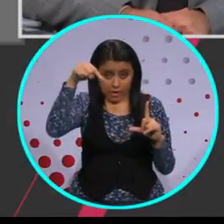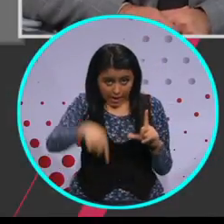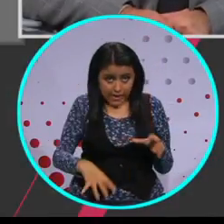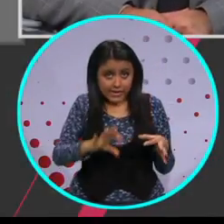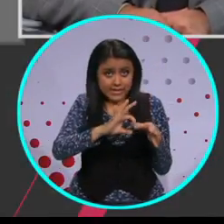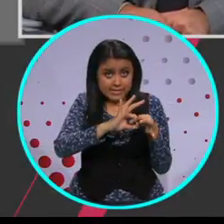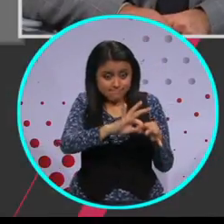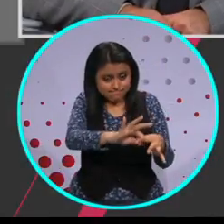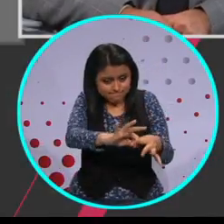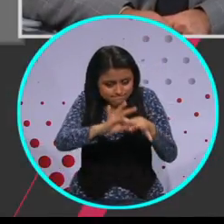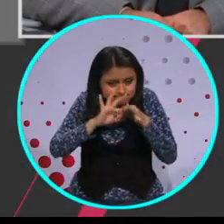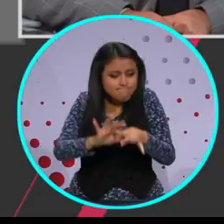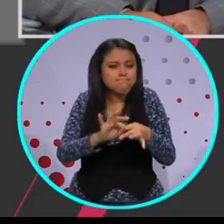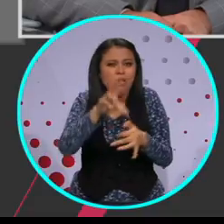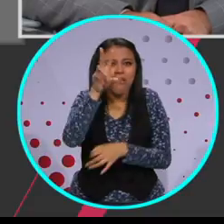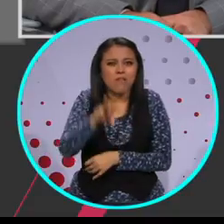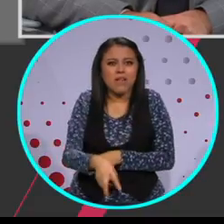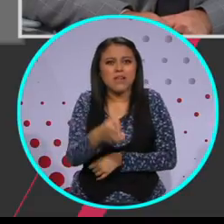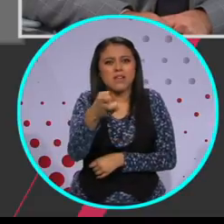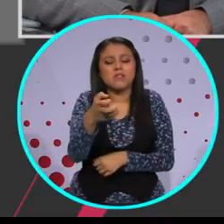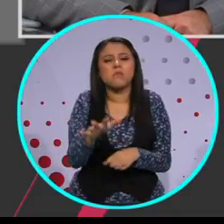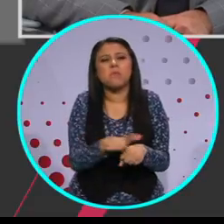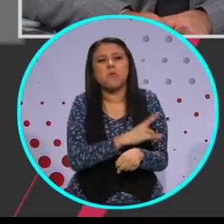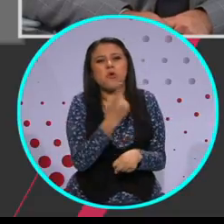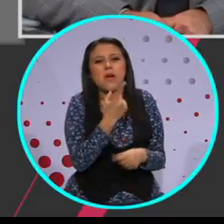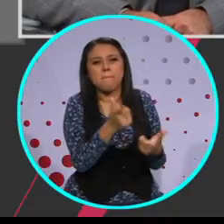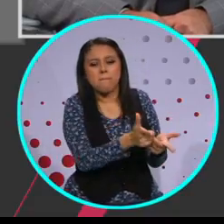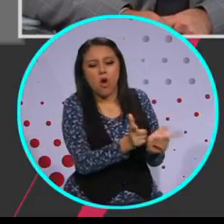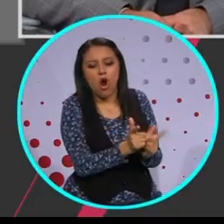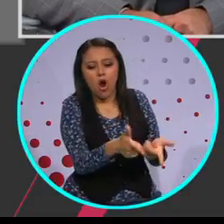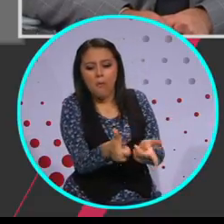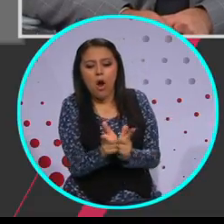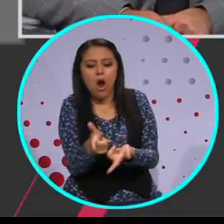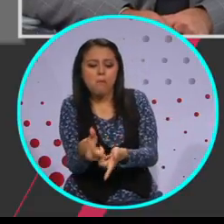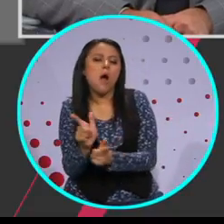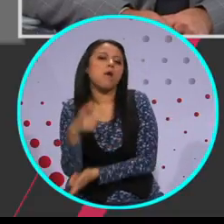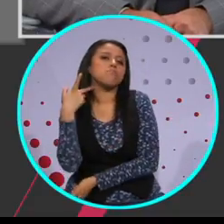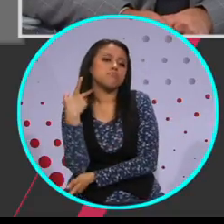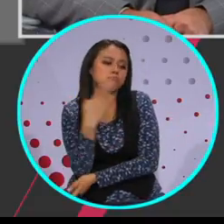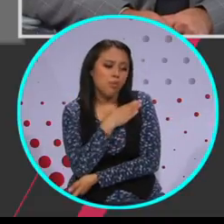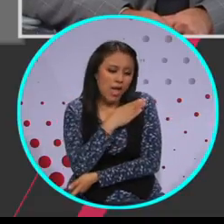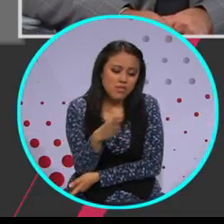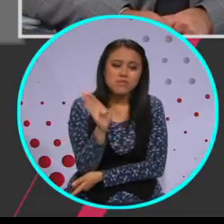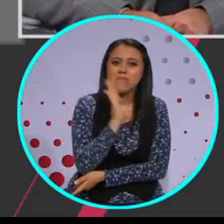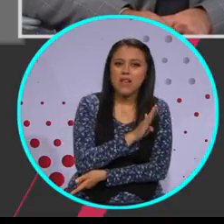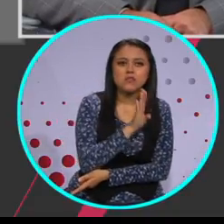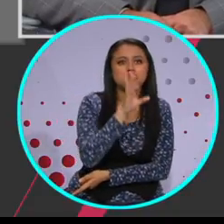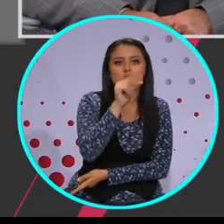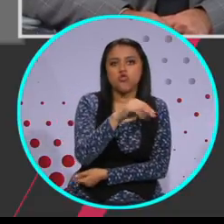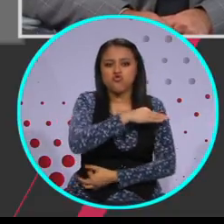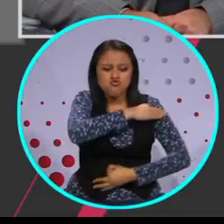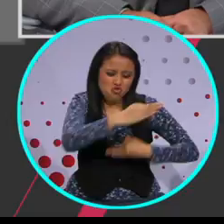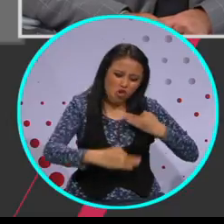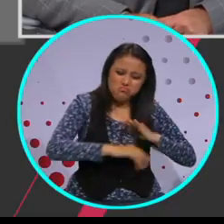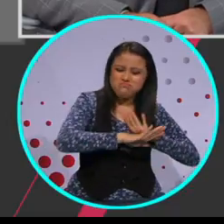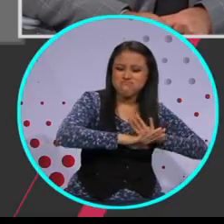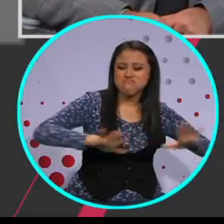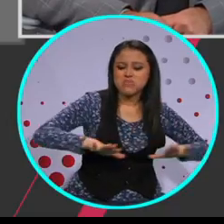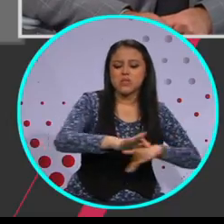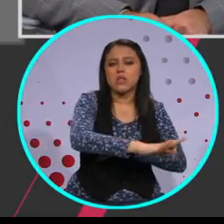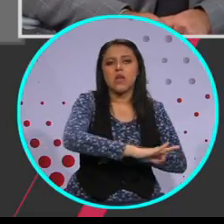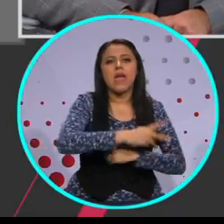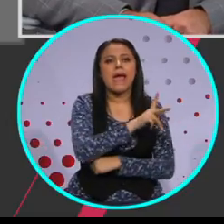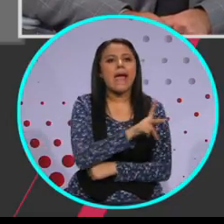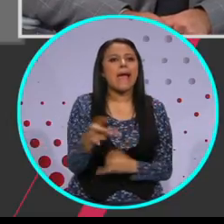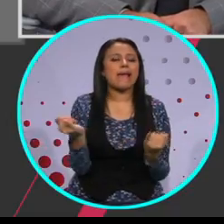vivos y esto ha sido producto de todos los políticos no hay un bueno todos los partidos políticos a desacreditarse entre unos y otros y